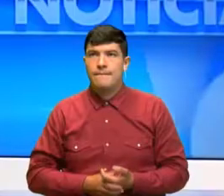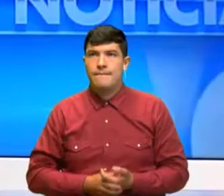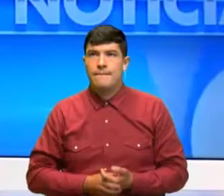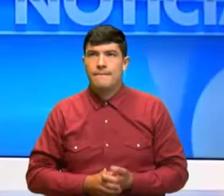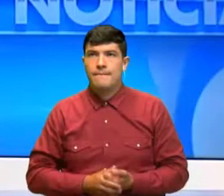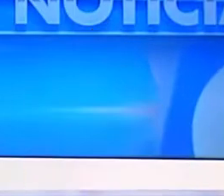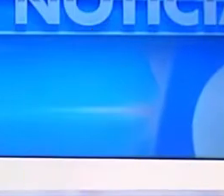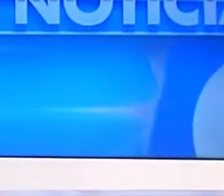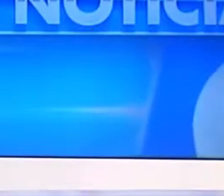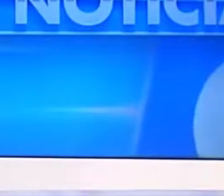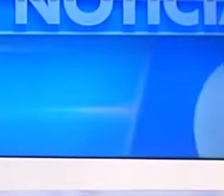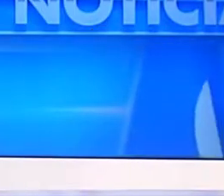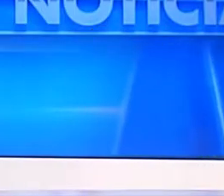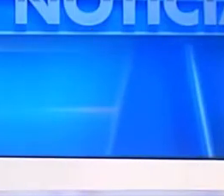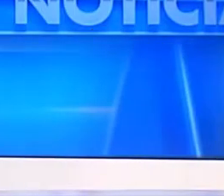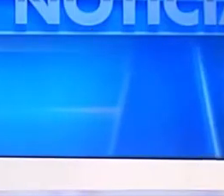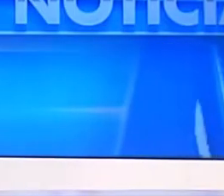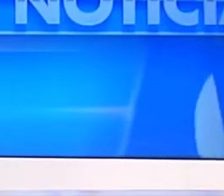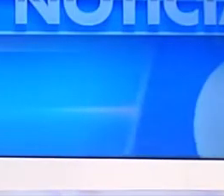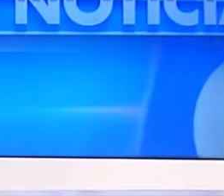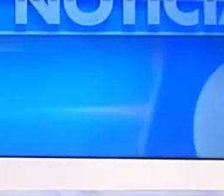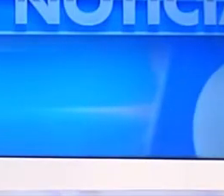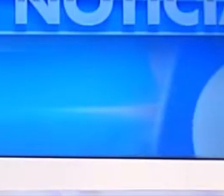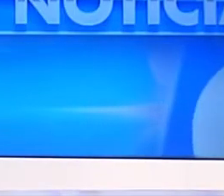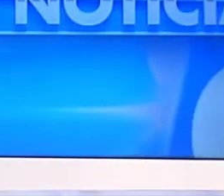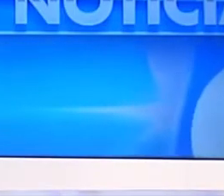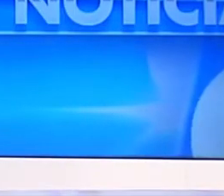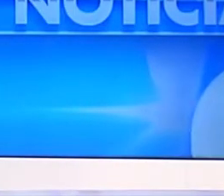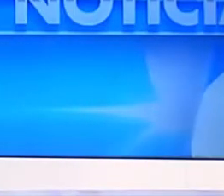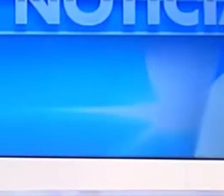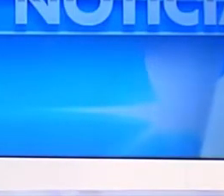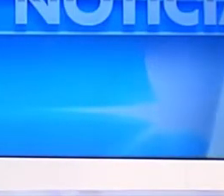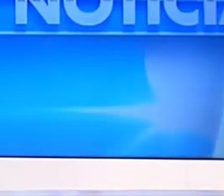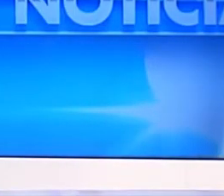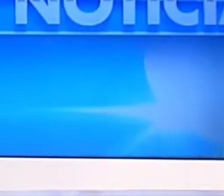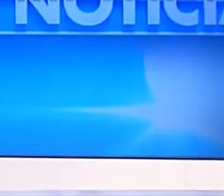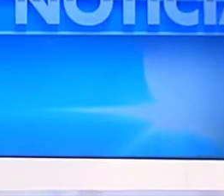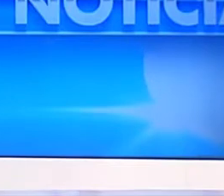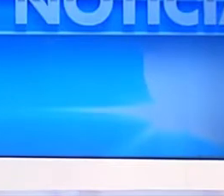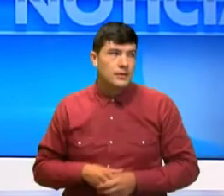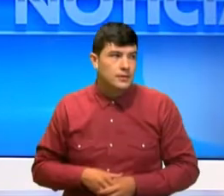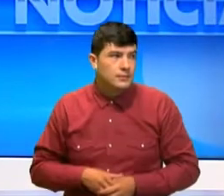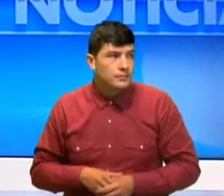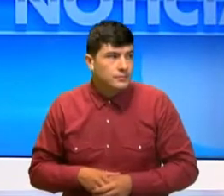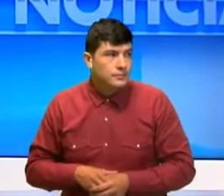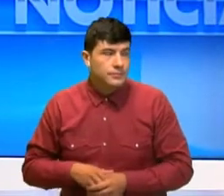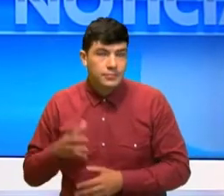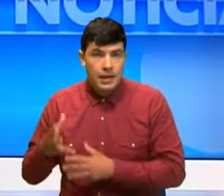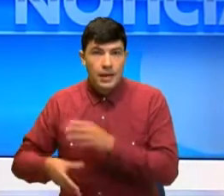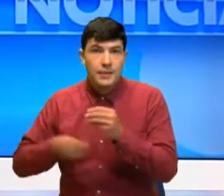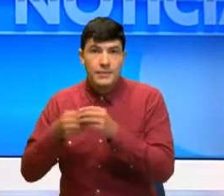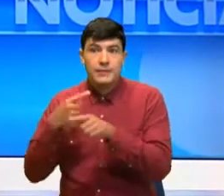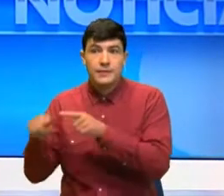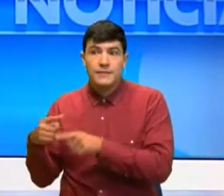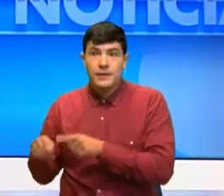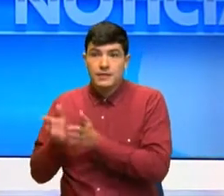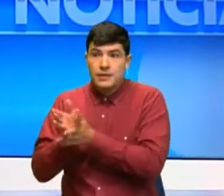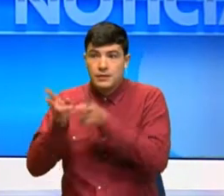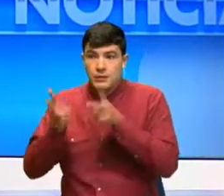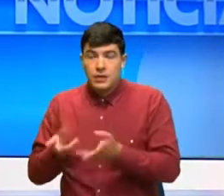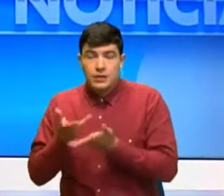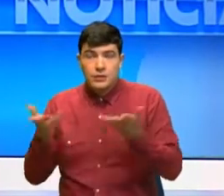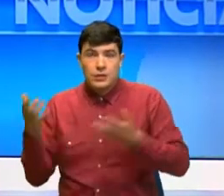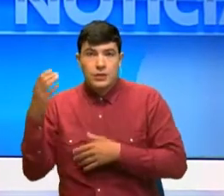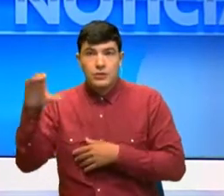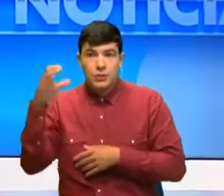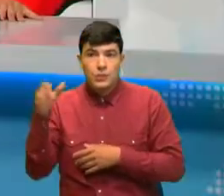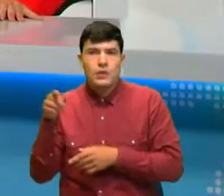y también centenares de estudiantes universitarios en cúcuta se sumaron a la movilización nacional en contra de los supuestos incumplimientos del estado y